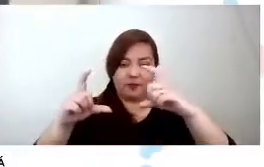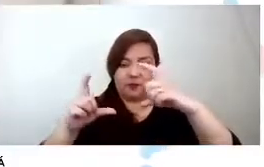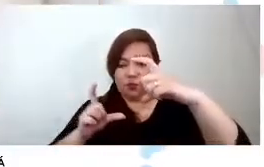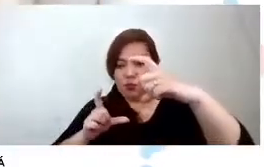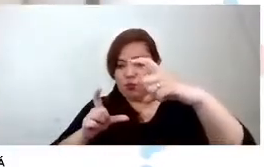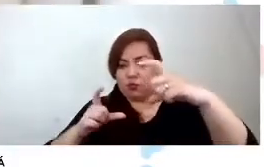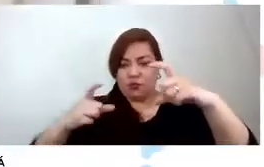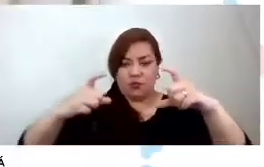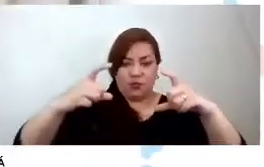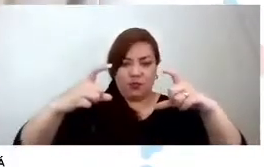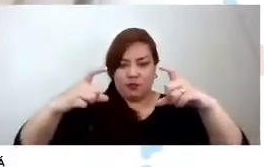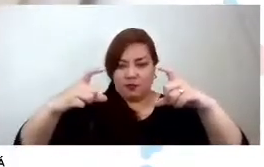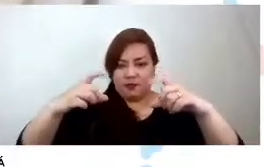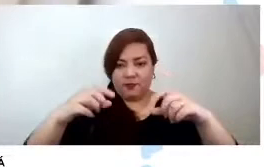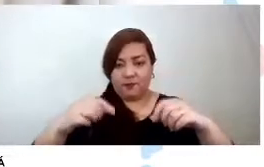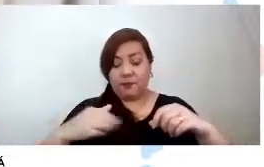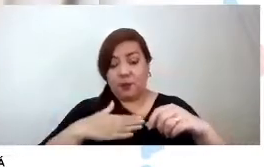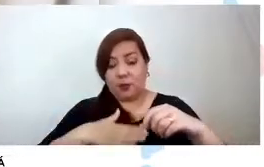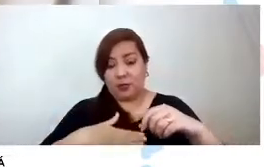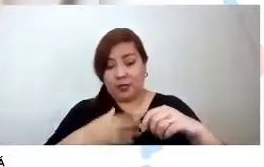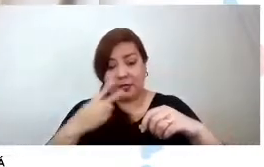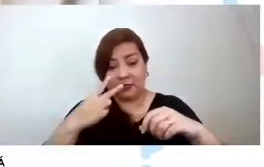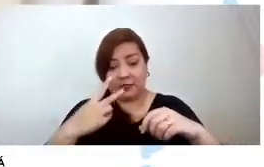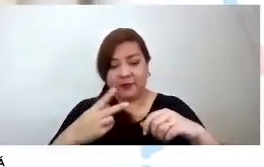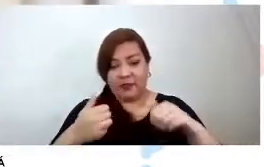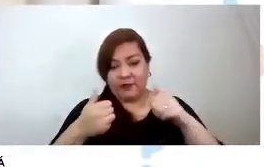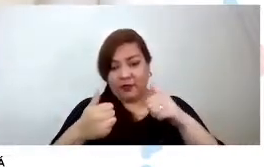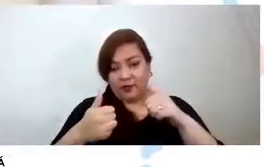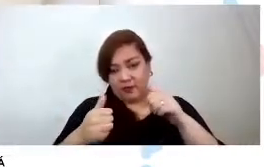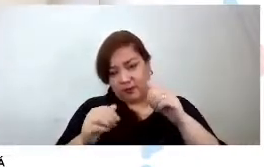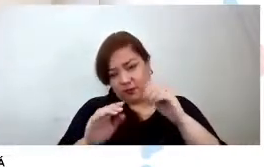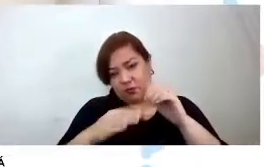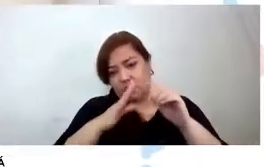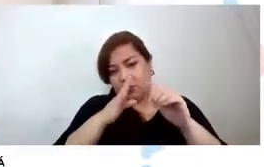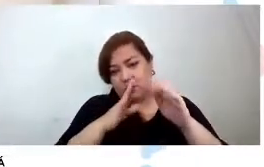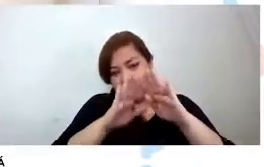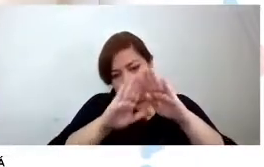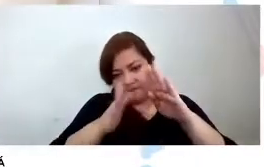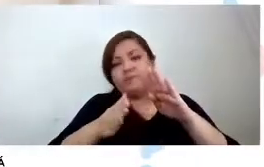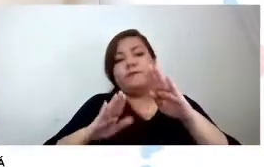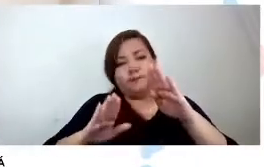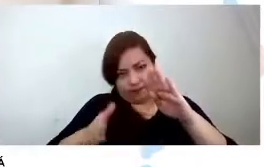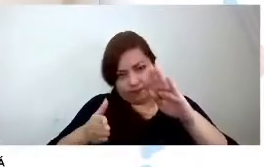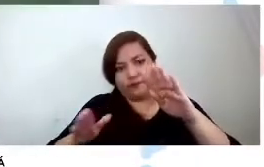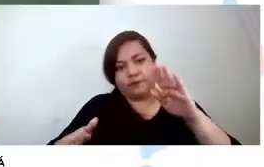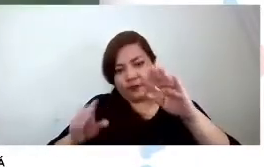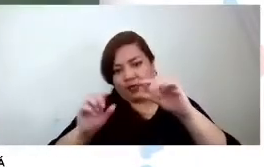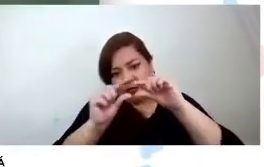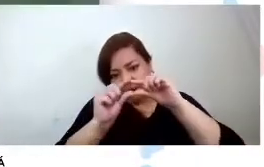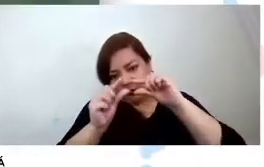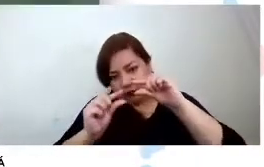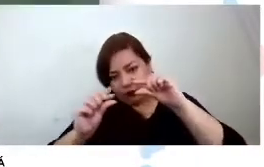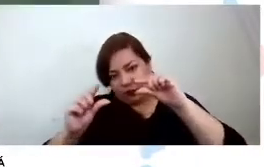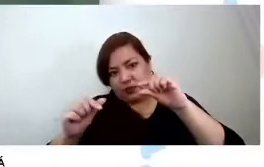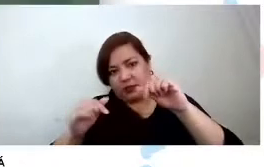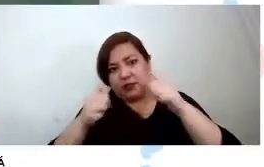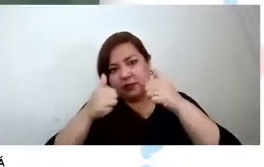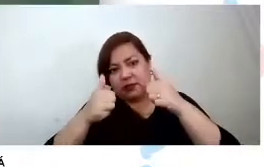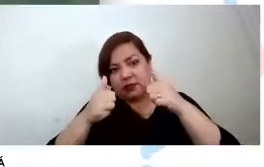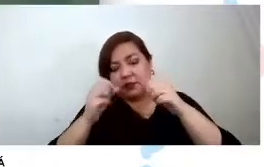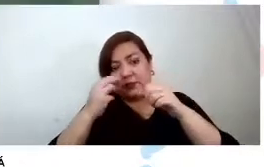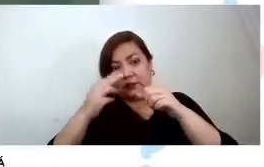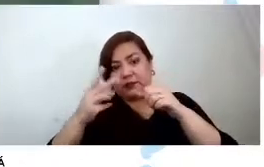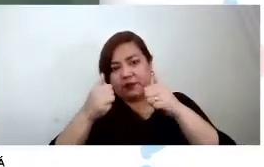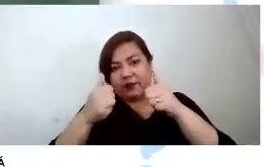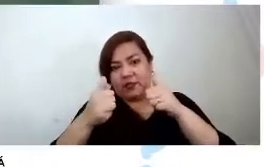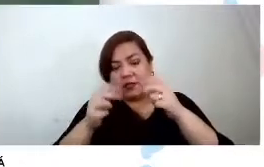Escúchate, me gustaría que se vea bien en la pantalla. No sé si me confirma si se ve bien. Sí, Luis, se ve bien. Estamos ahí